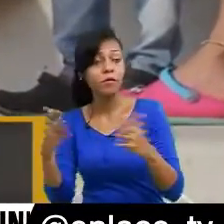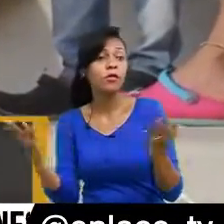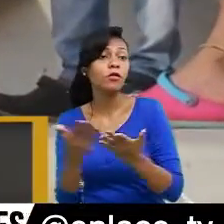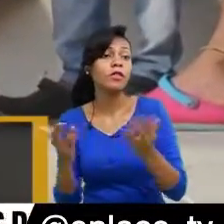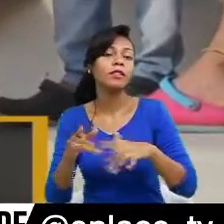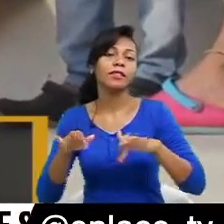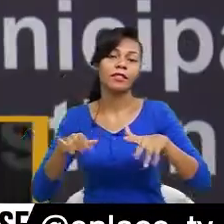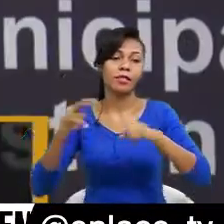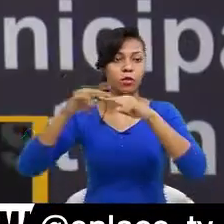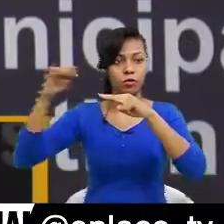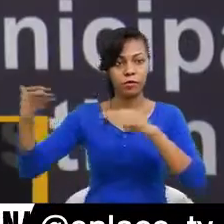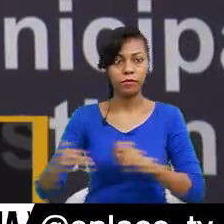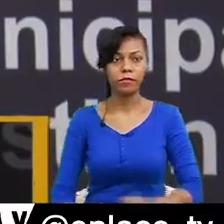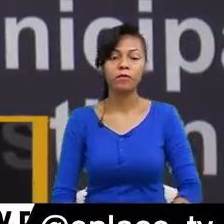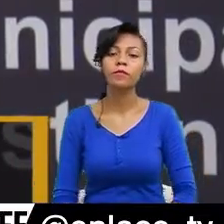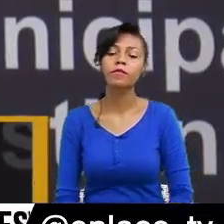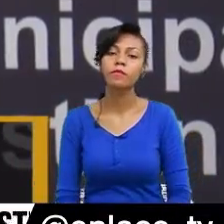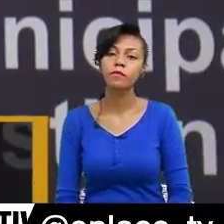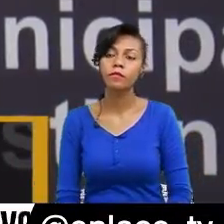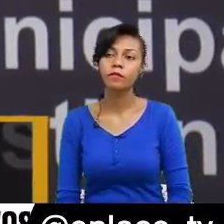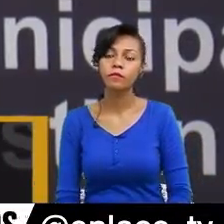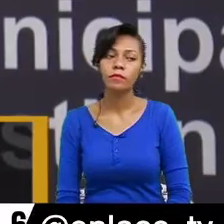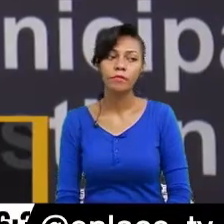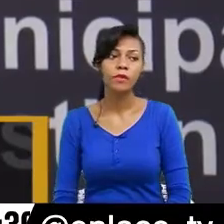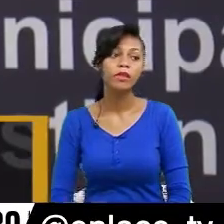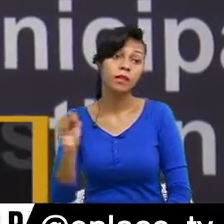Ambiente. Como ya se han presentado estos escapes,